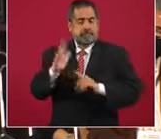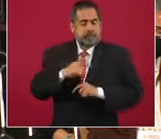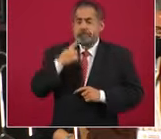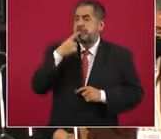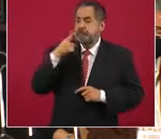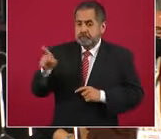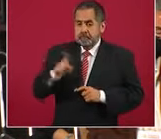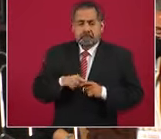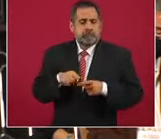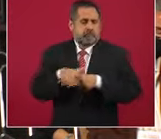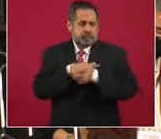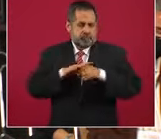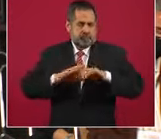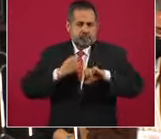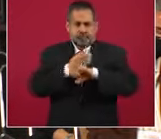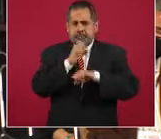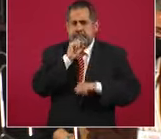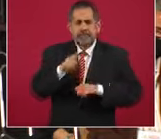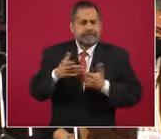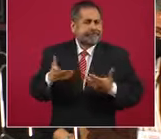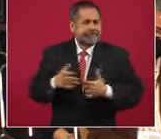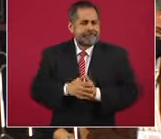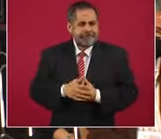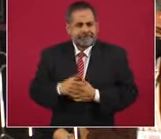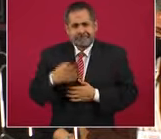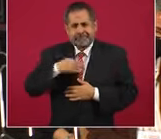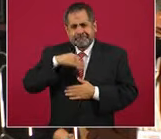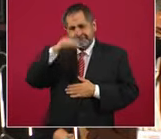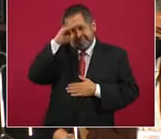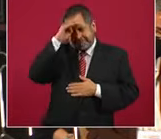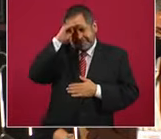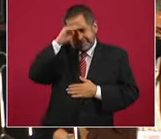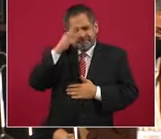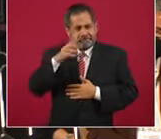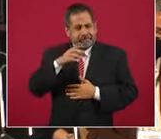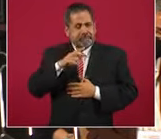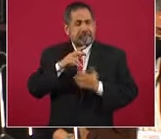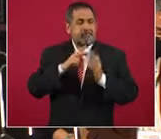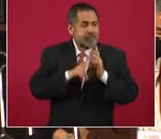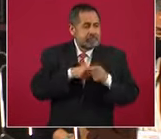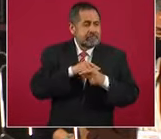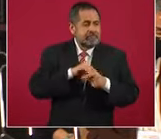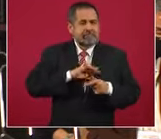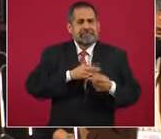fiscalías locales. ¿Qué contempla usted para que no se envicie